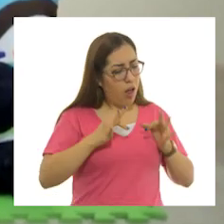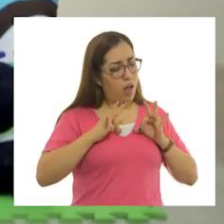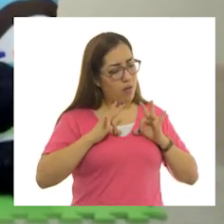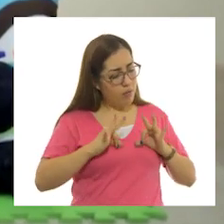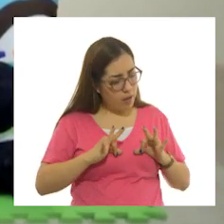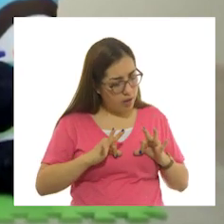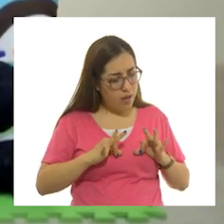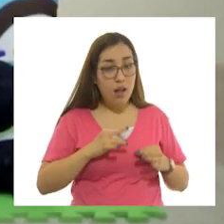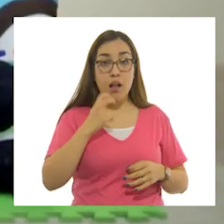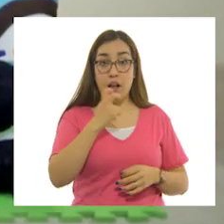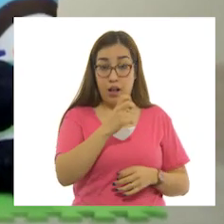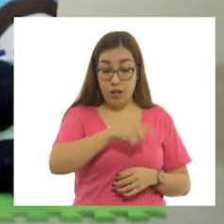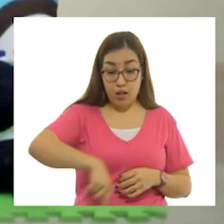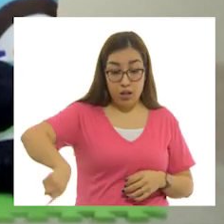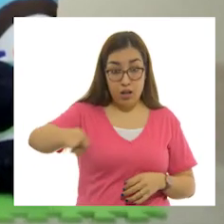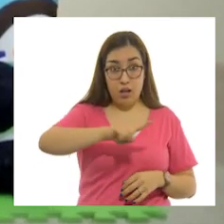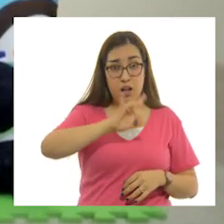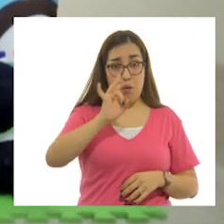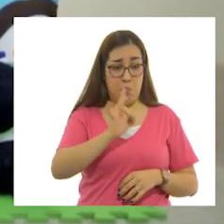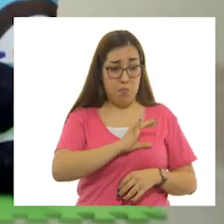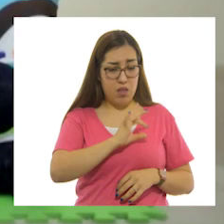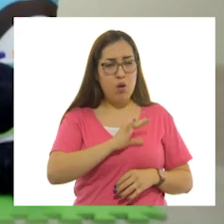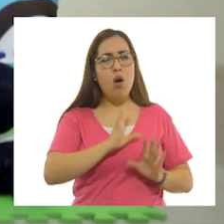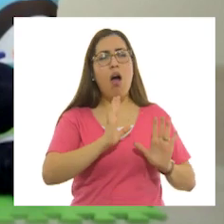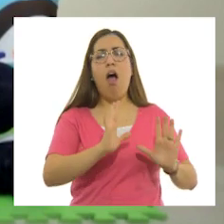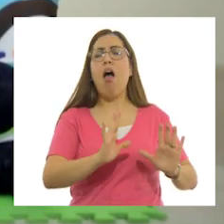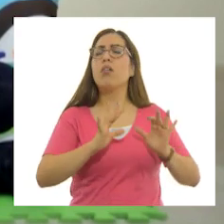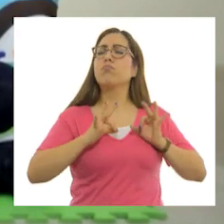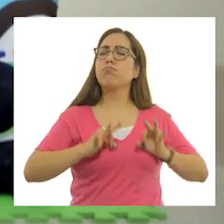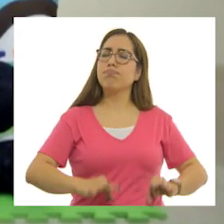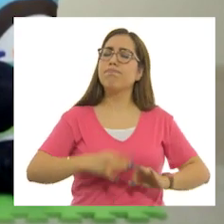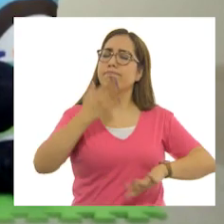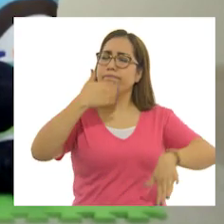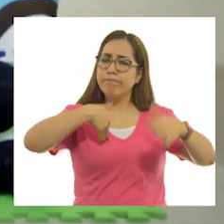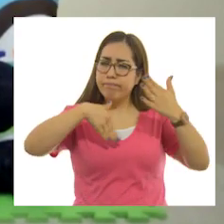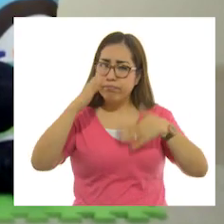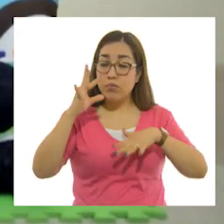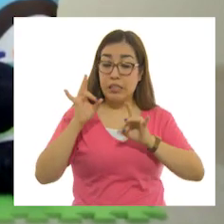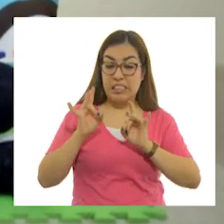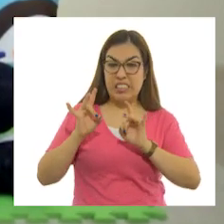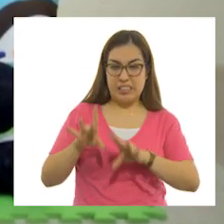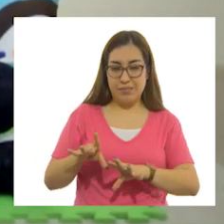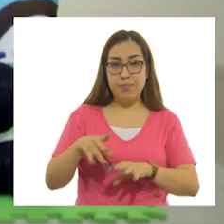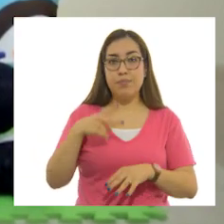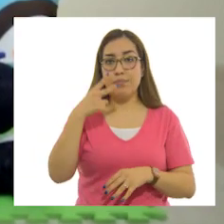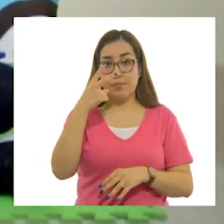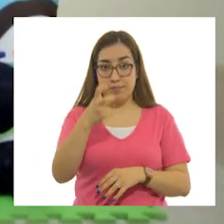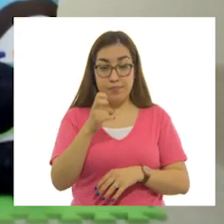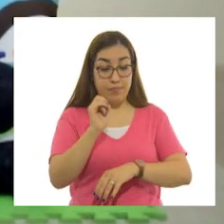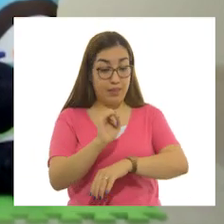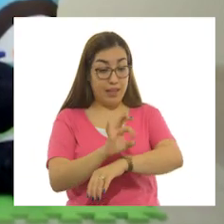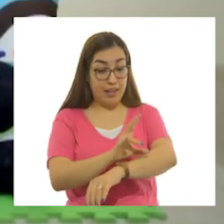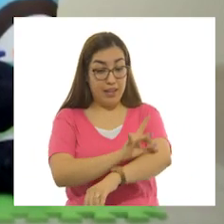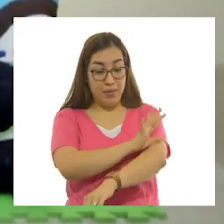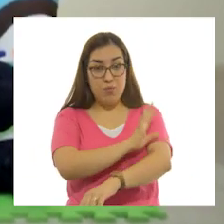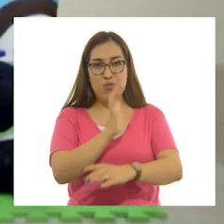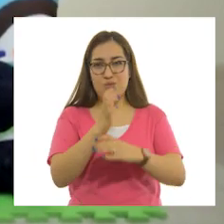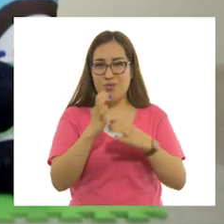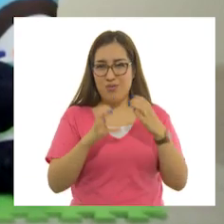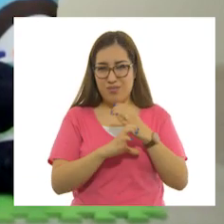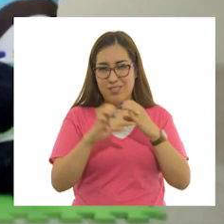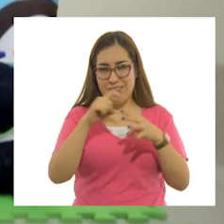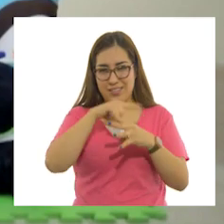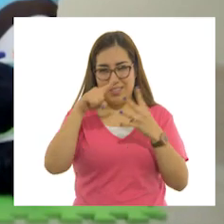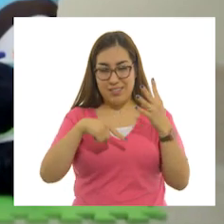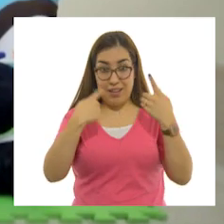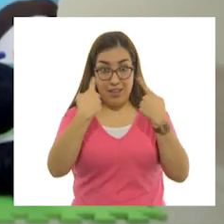a superar esos miedos con karina complexión debemos de validar esta emoción que vive la niña es necesario